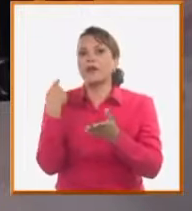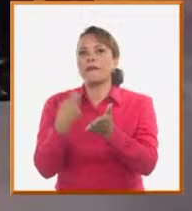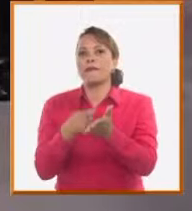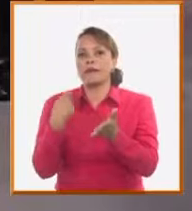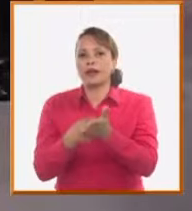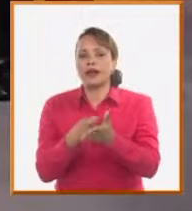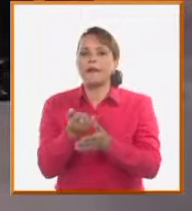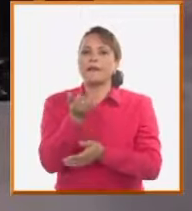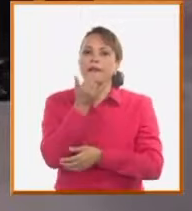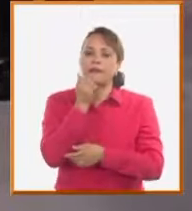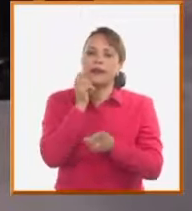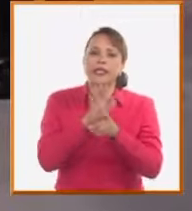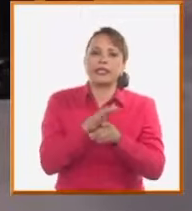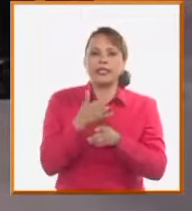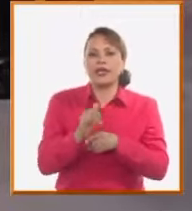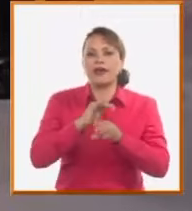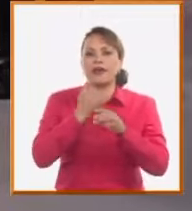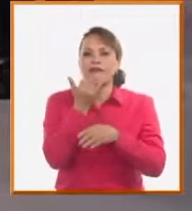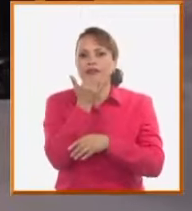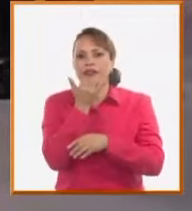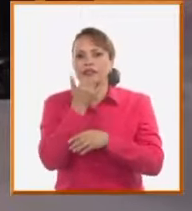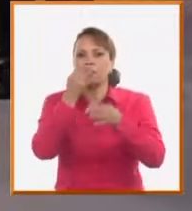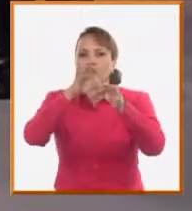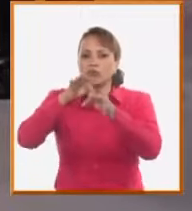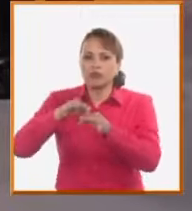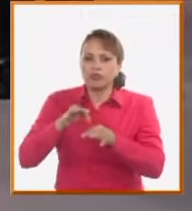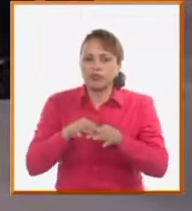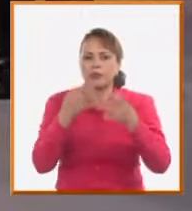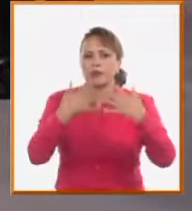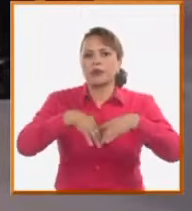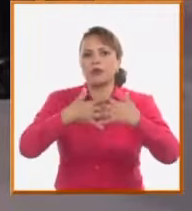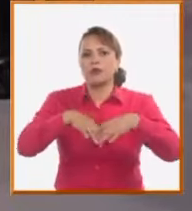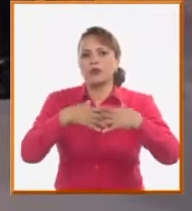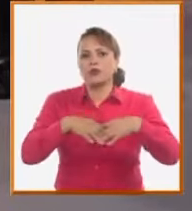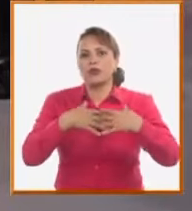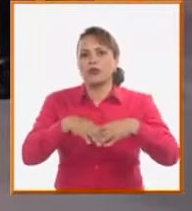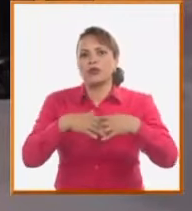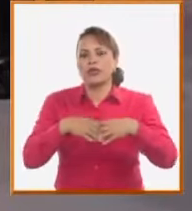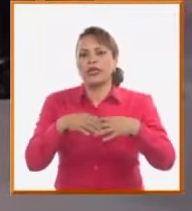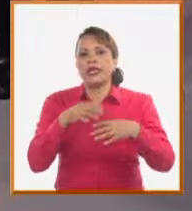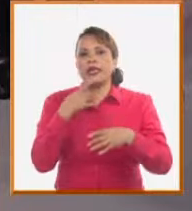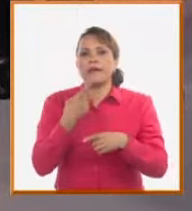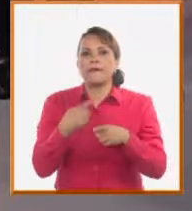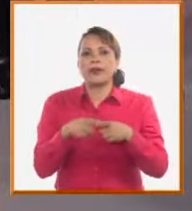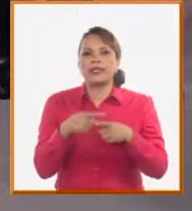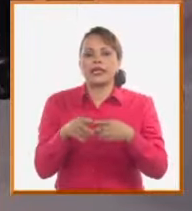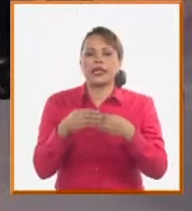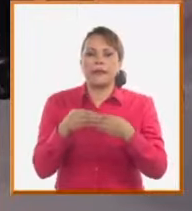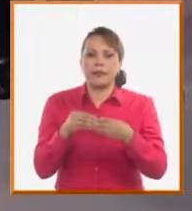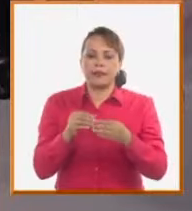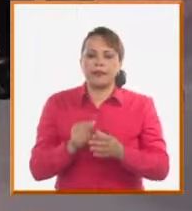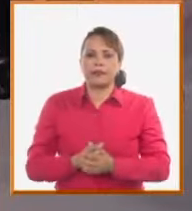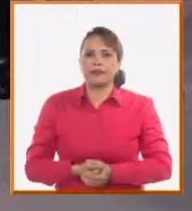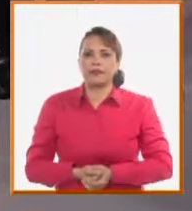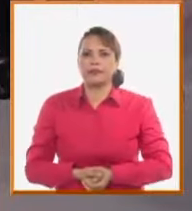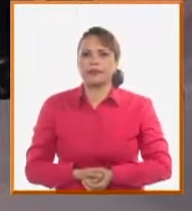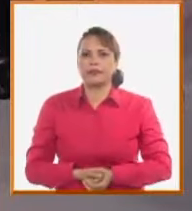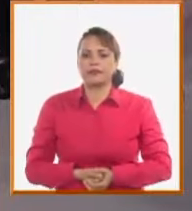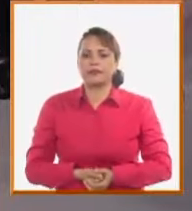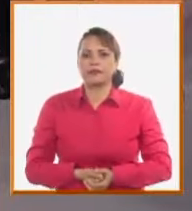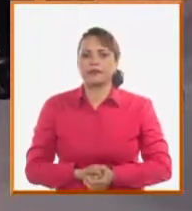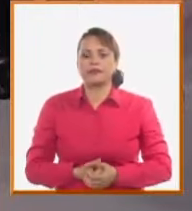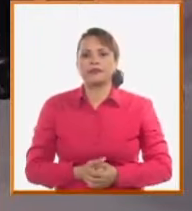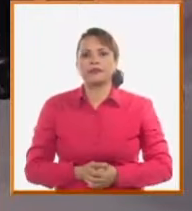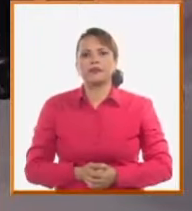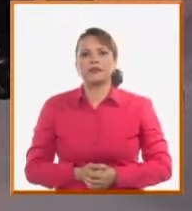de las afectaciones que tuvieron en sus producciones terminadas y en la materia prima para esas producciones. También